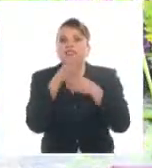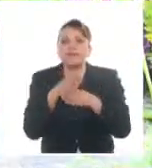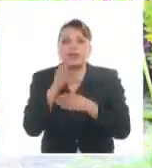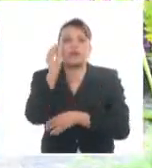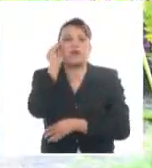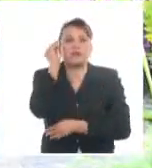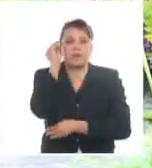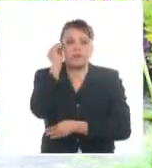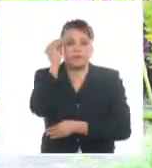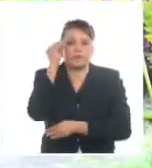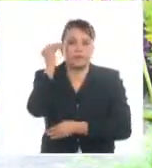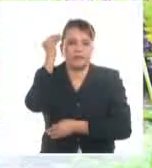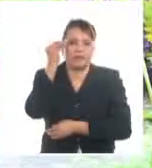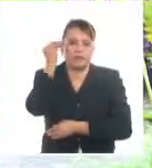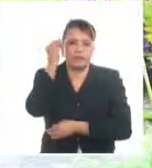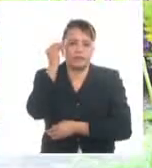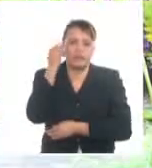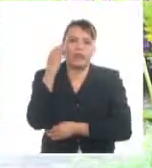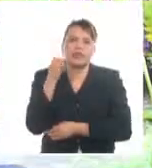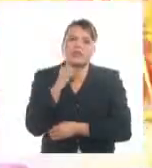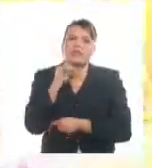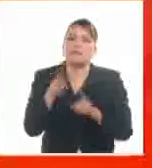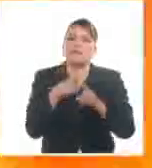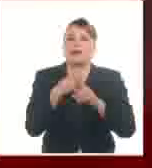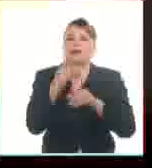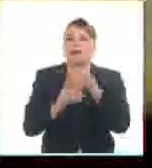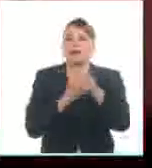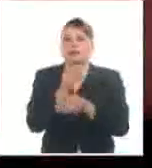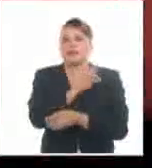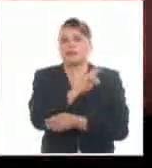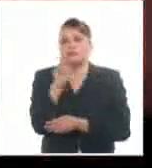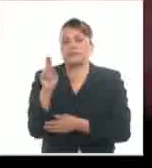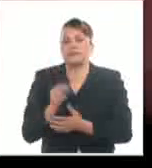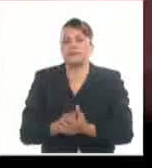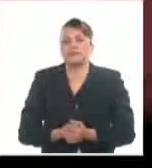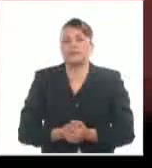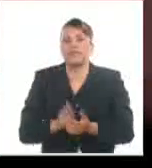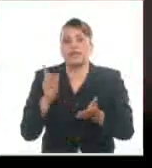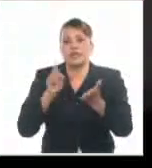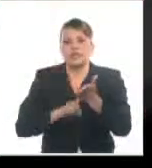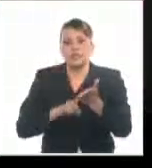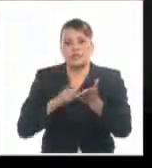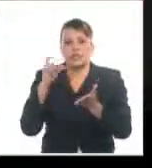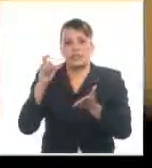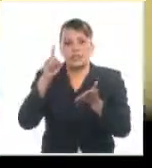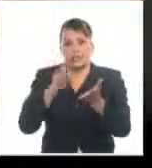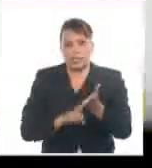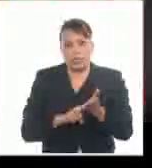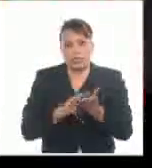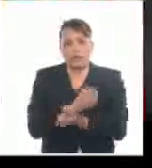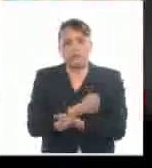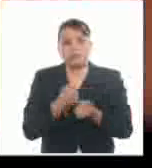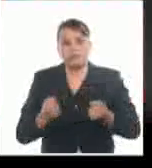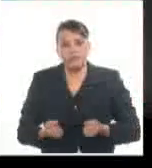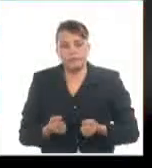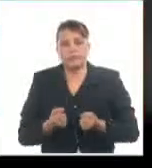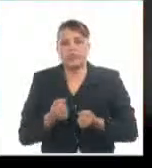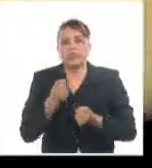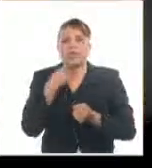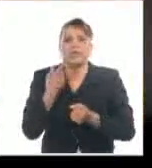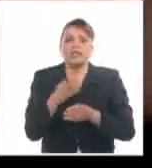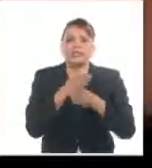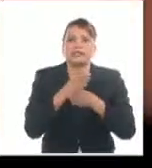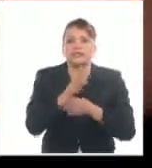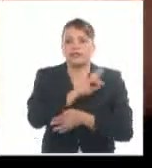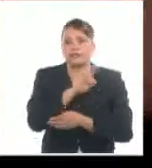pensamiento y la razón de ser del proceso revolucionario. Céspedes es resistencia, es revolución,